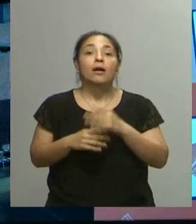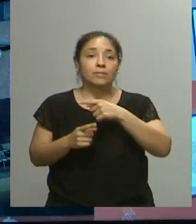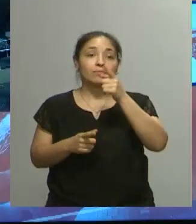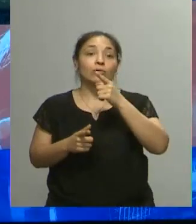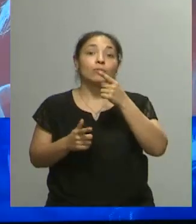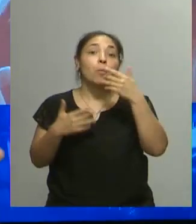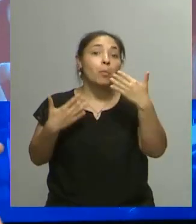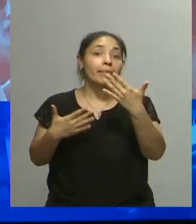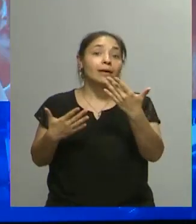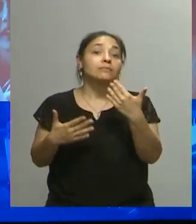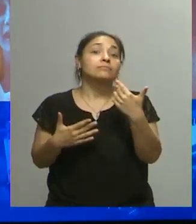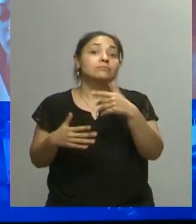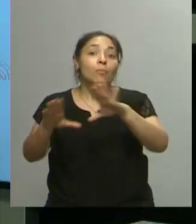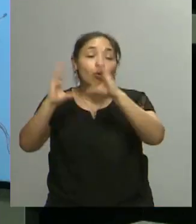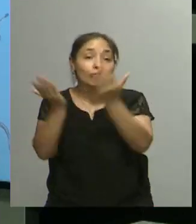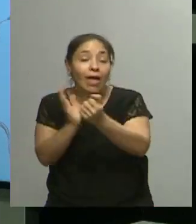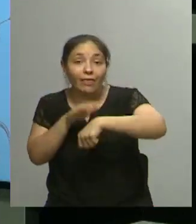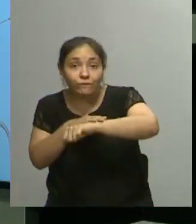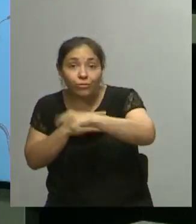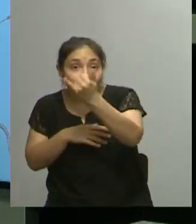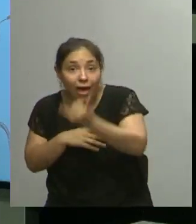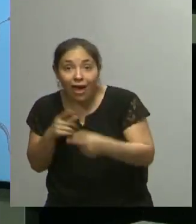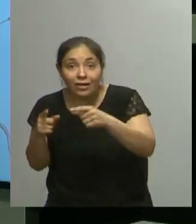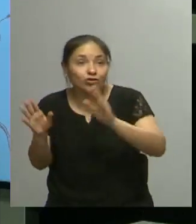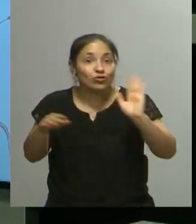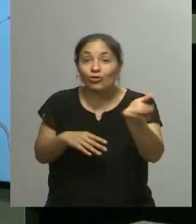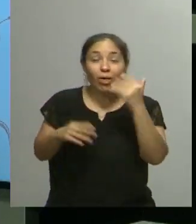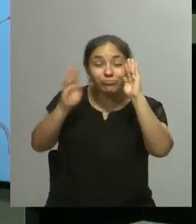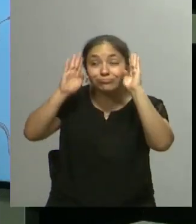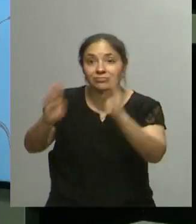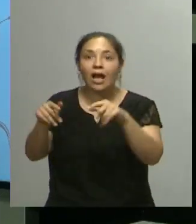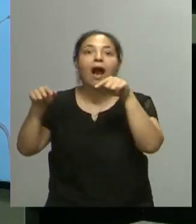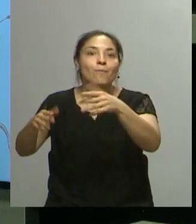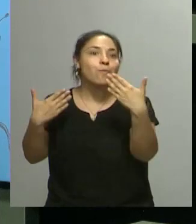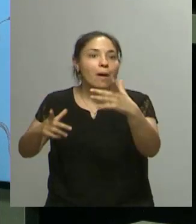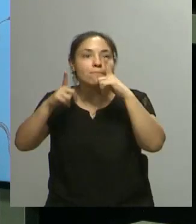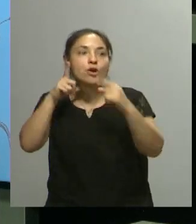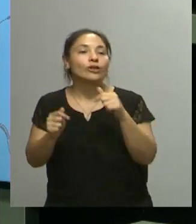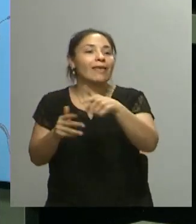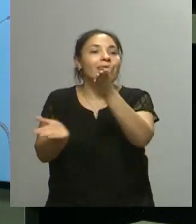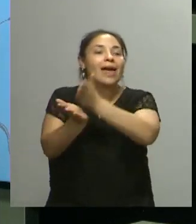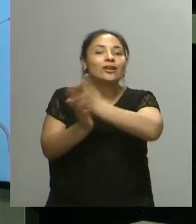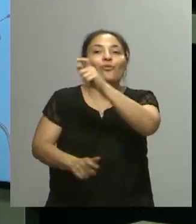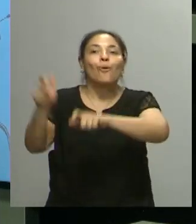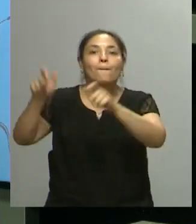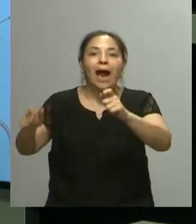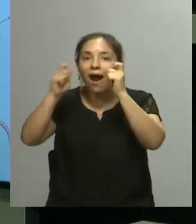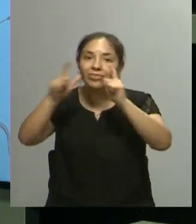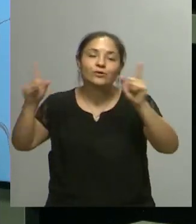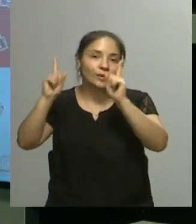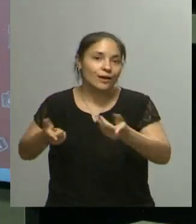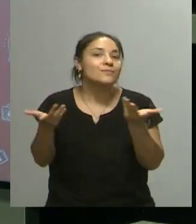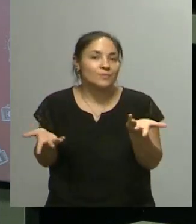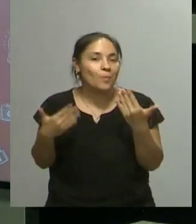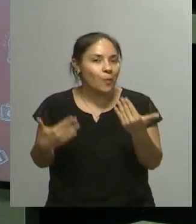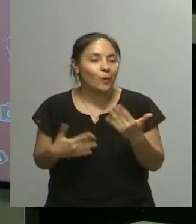humanos, es el Mundial. Tal cual. Así que... Y además digo, por ahí ver un poco más allá, porque incluso